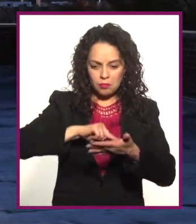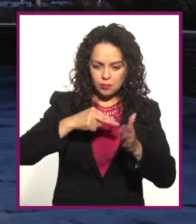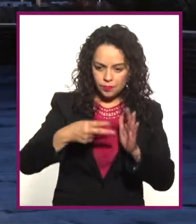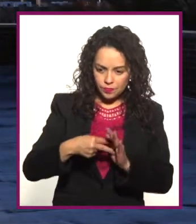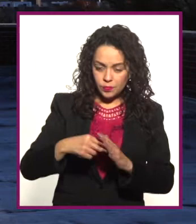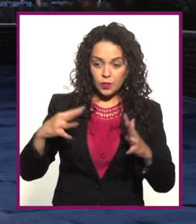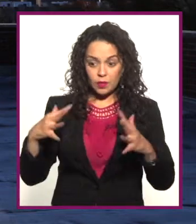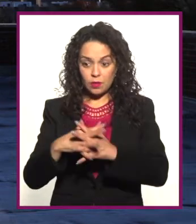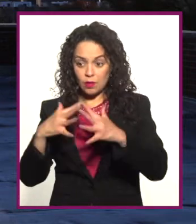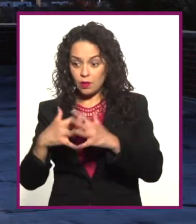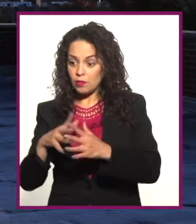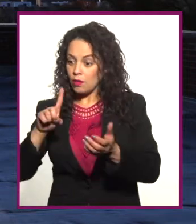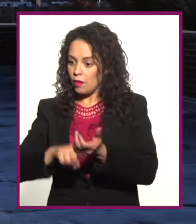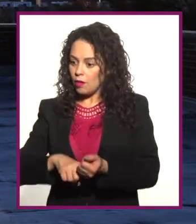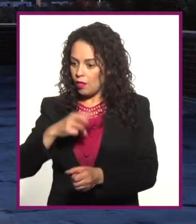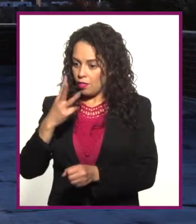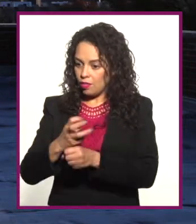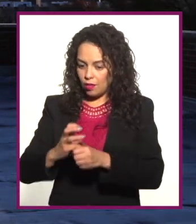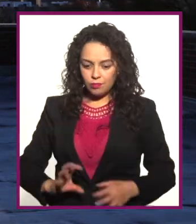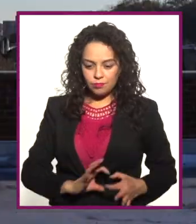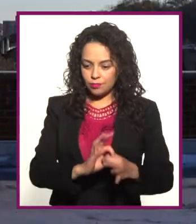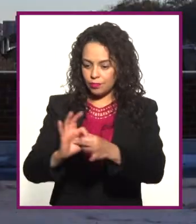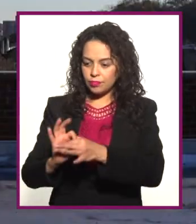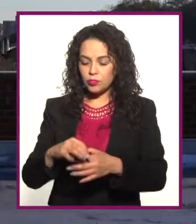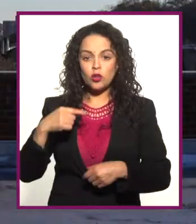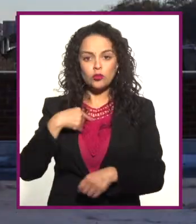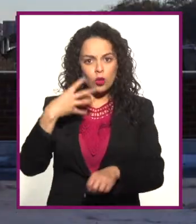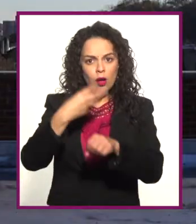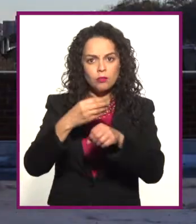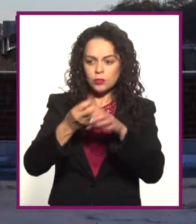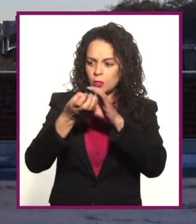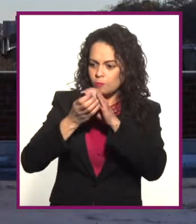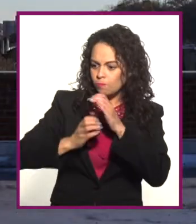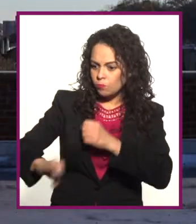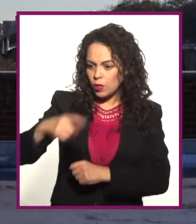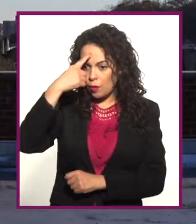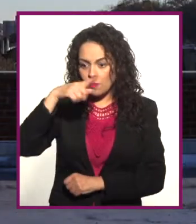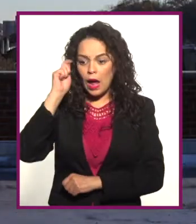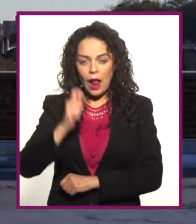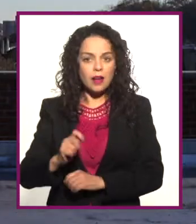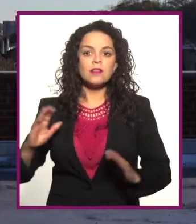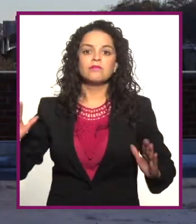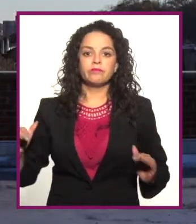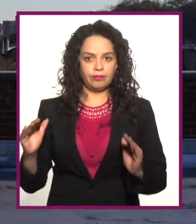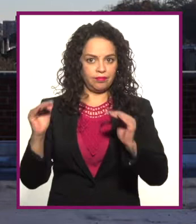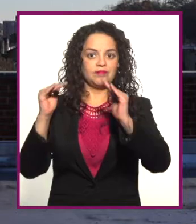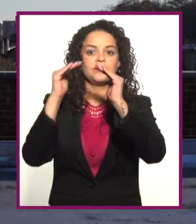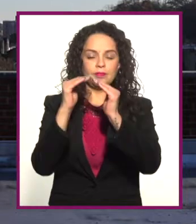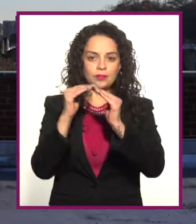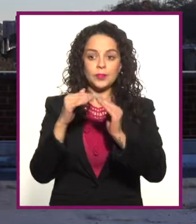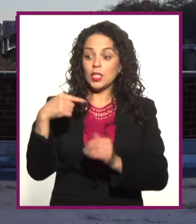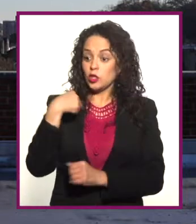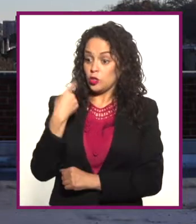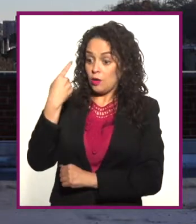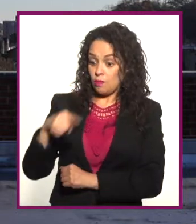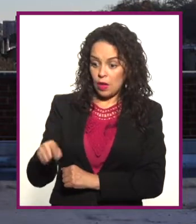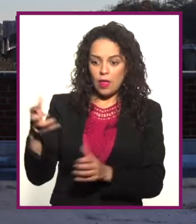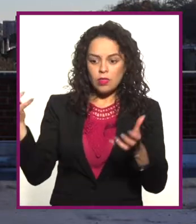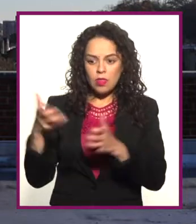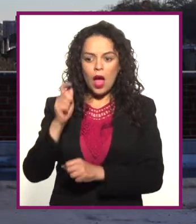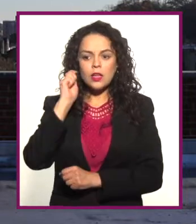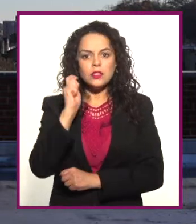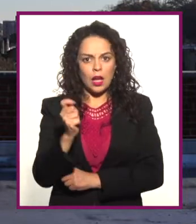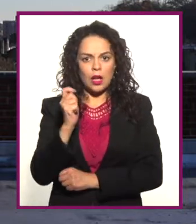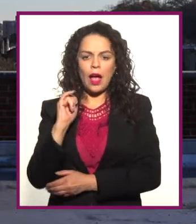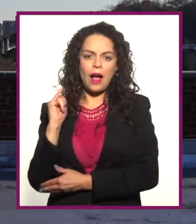Triple Alianza. Construí acueductos y diques para la gran Tenochtitlan. Bajo mi ordenanza se